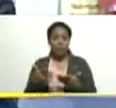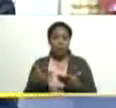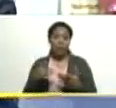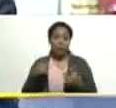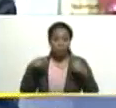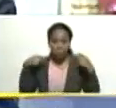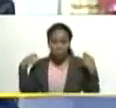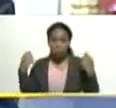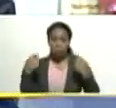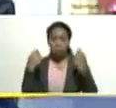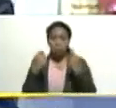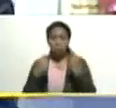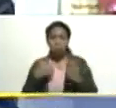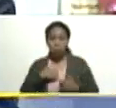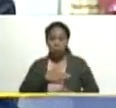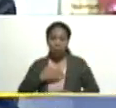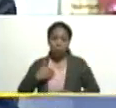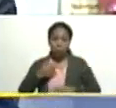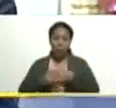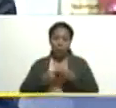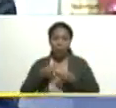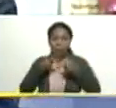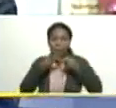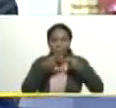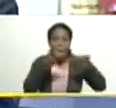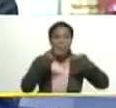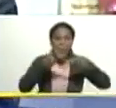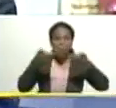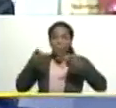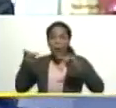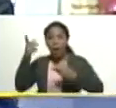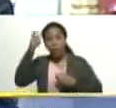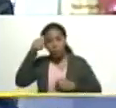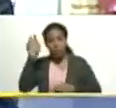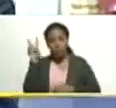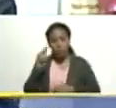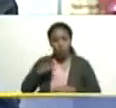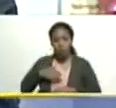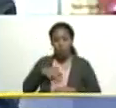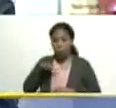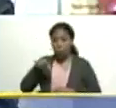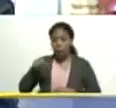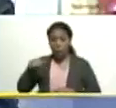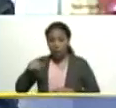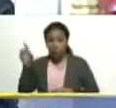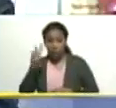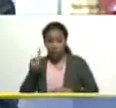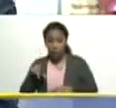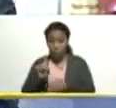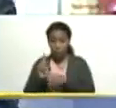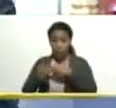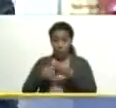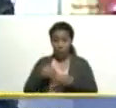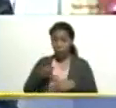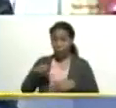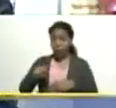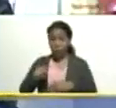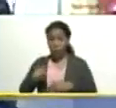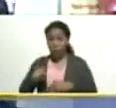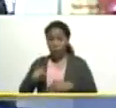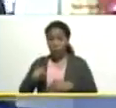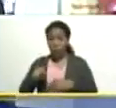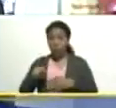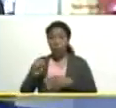campaña, podamos ir informando al pueblo venezolano de cuando se compra un producto hecho en Venezuela, no solamente estamos adquiriendo, satisfaciendo un bien